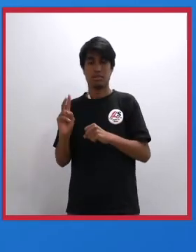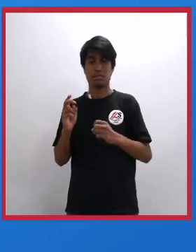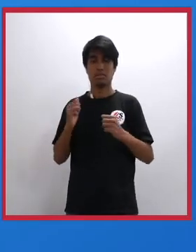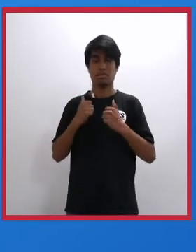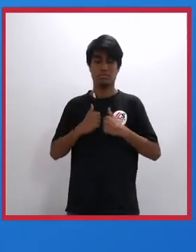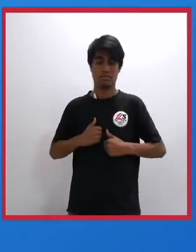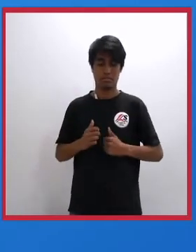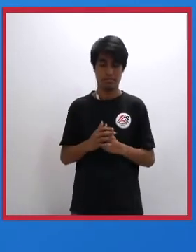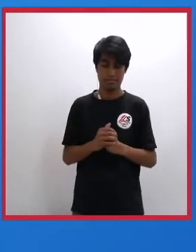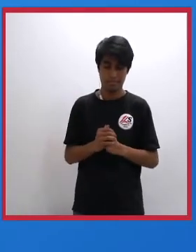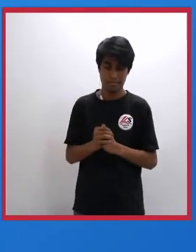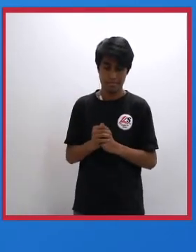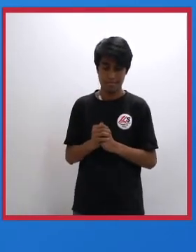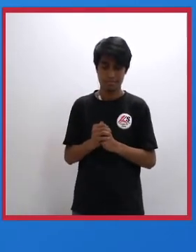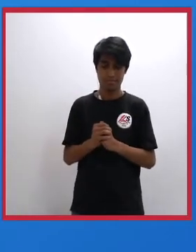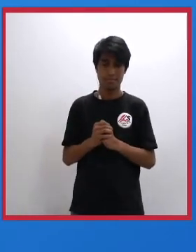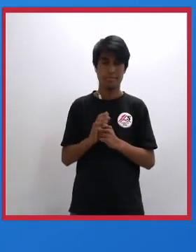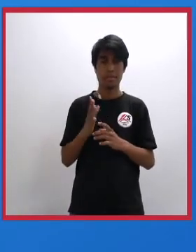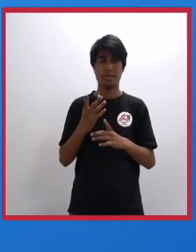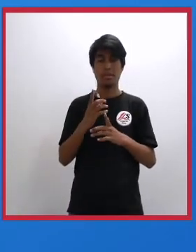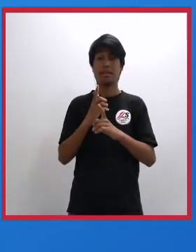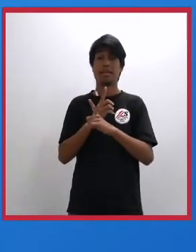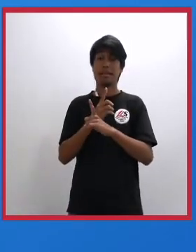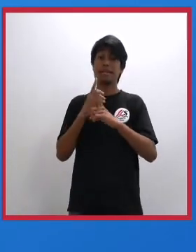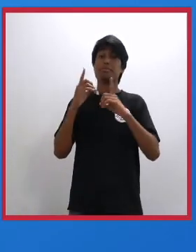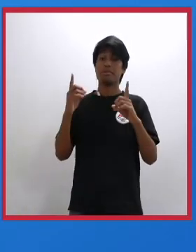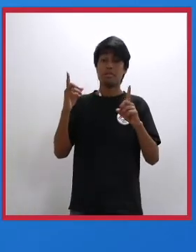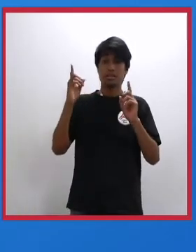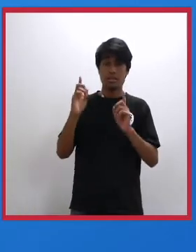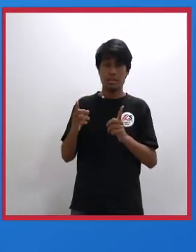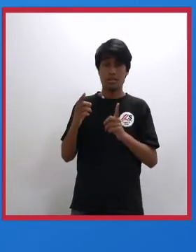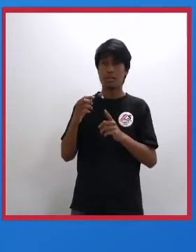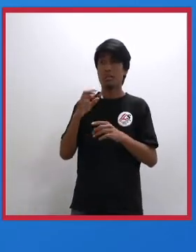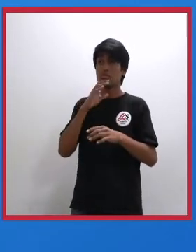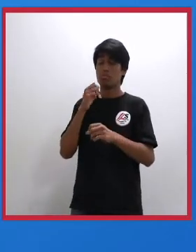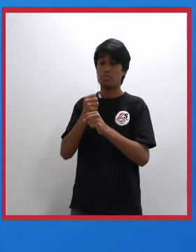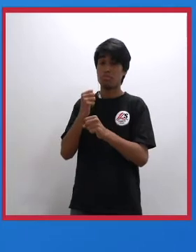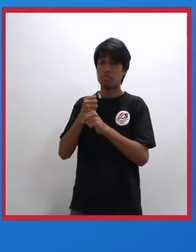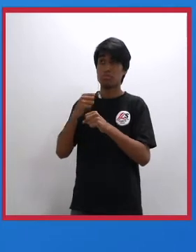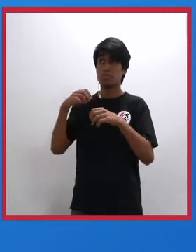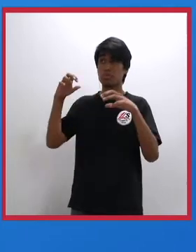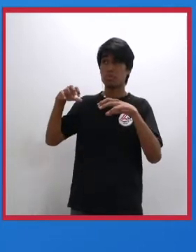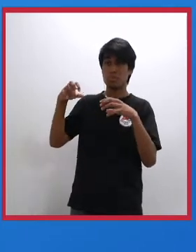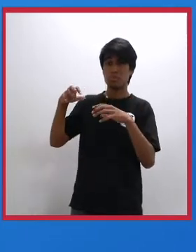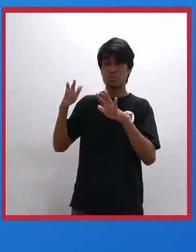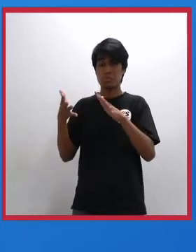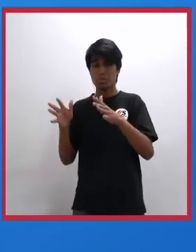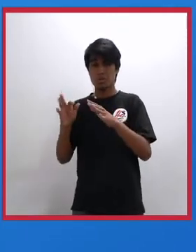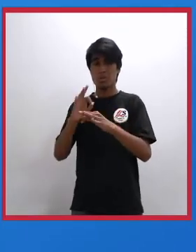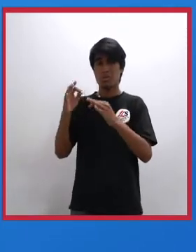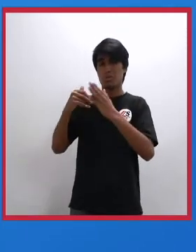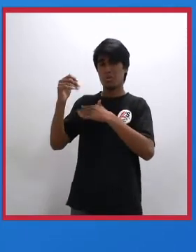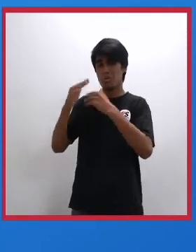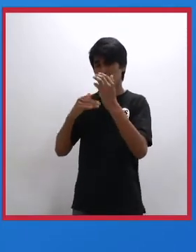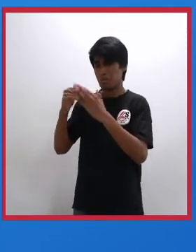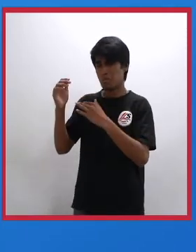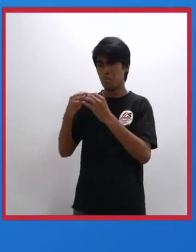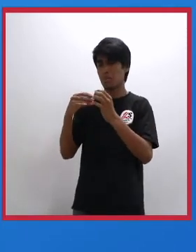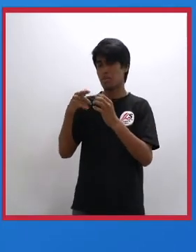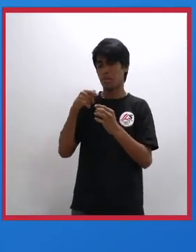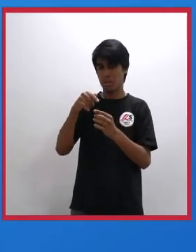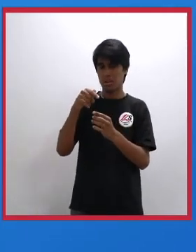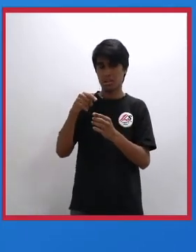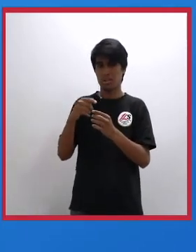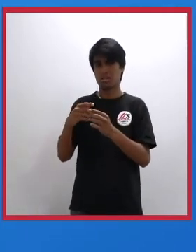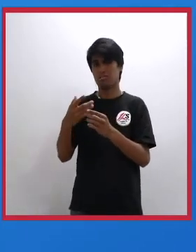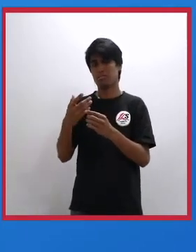seguridad. Entonces, dependiendo de la naturaleza del trabajo, de la obra, se van a establecer